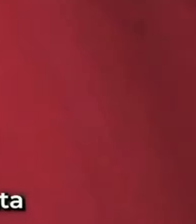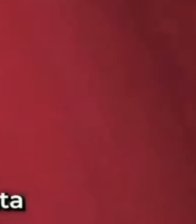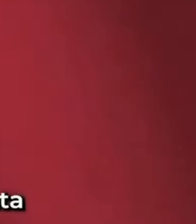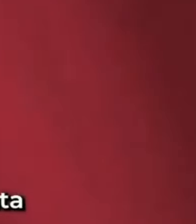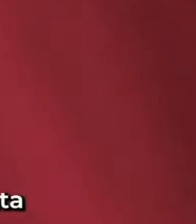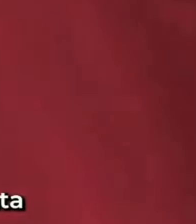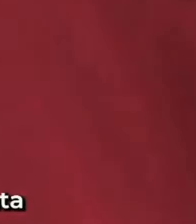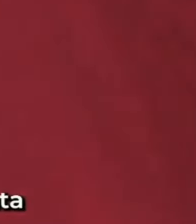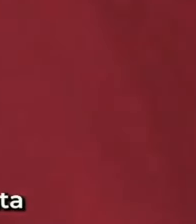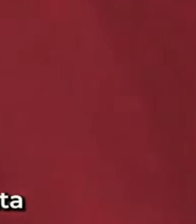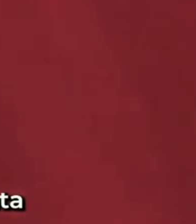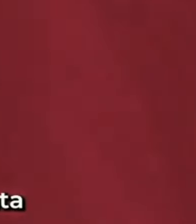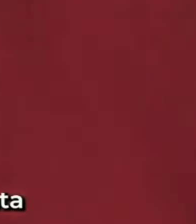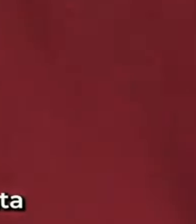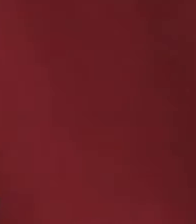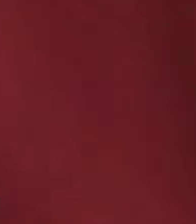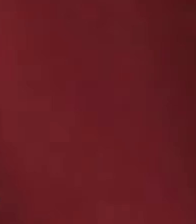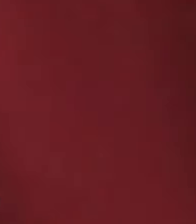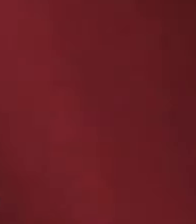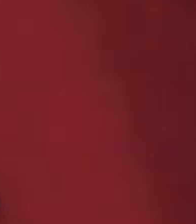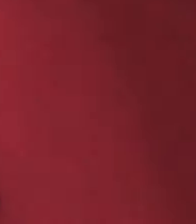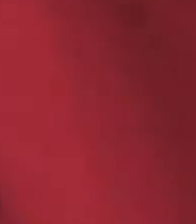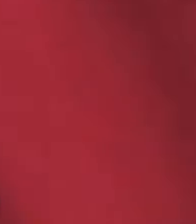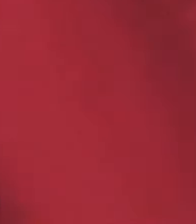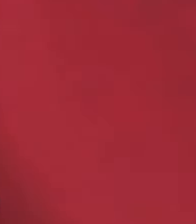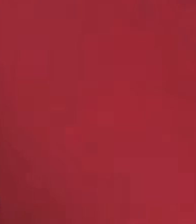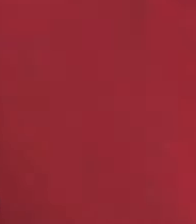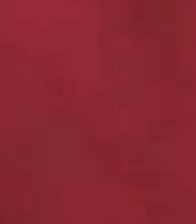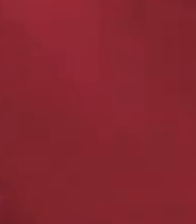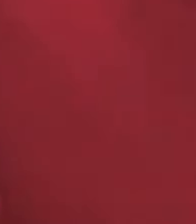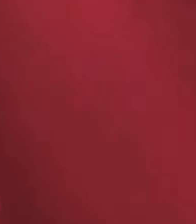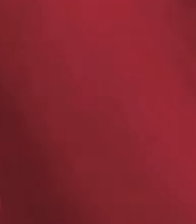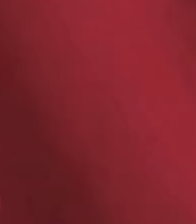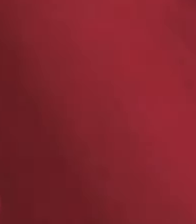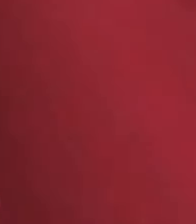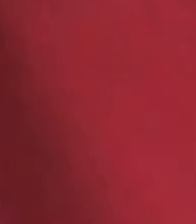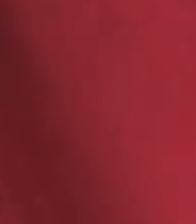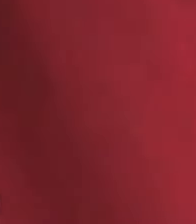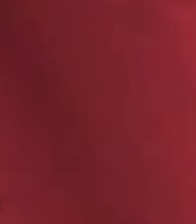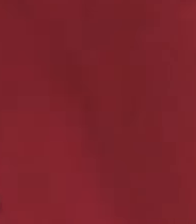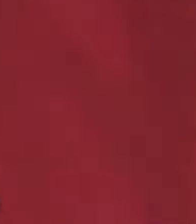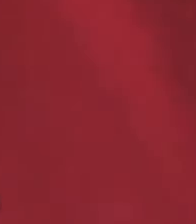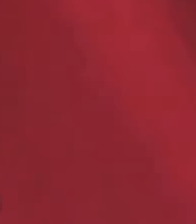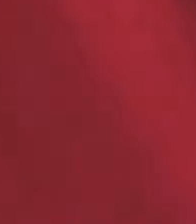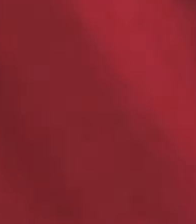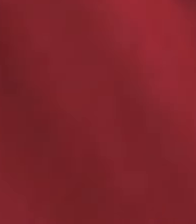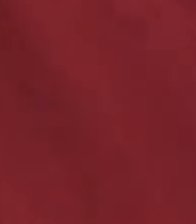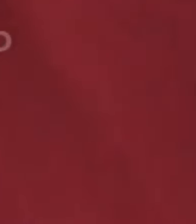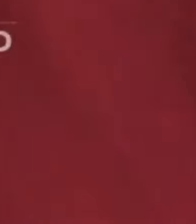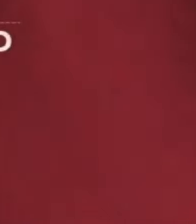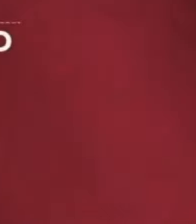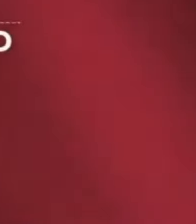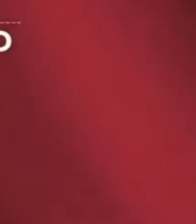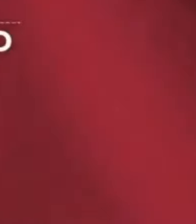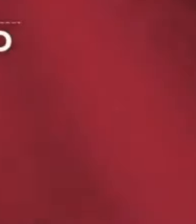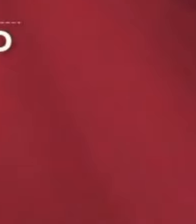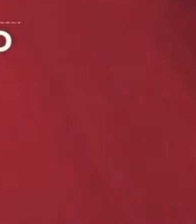muy contenta, ha sido atendido muy bien, excelente servicio. Agradecemos y les felicitamos por esta labor.